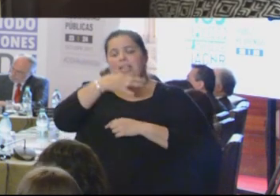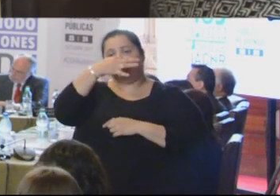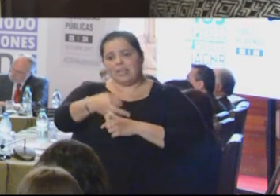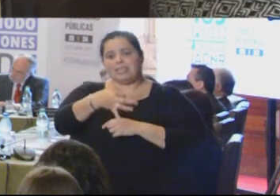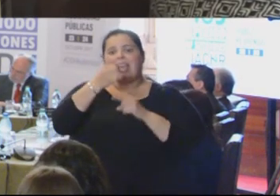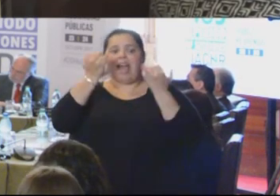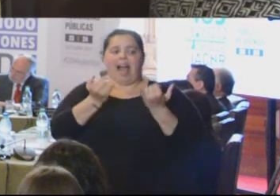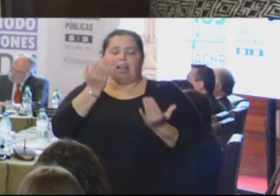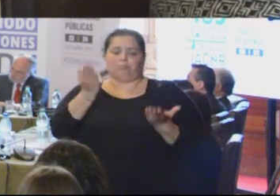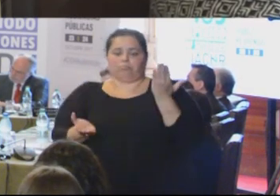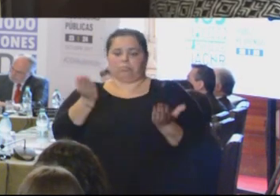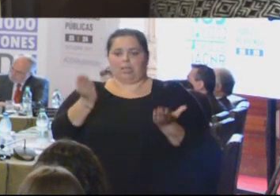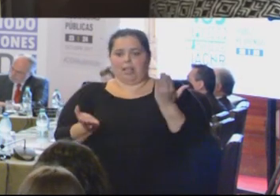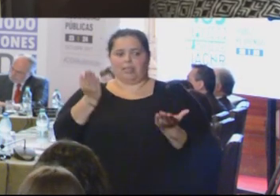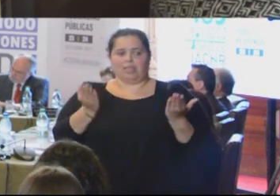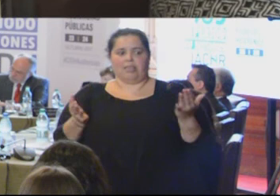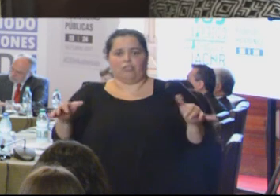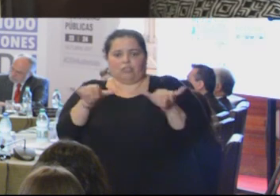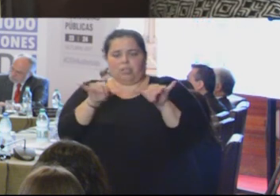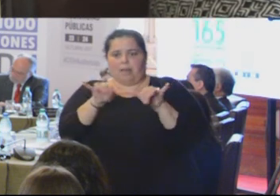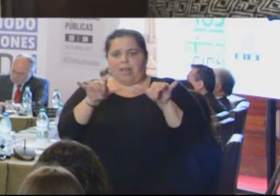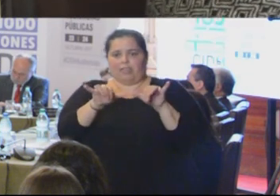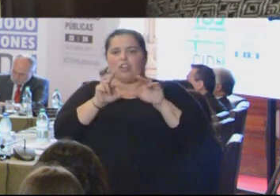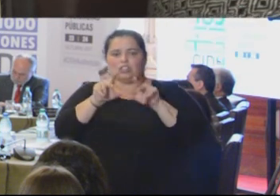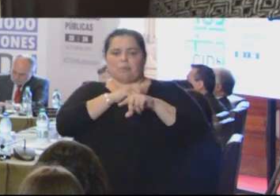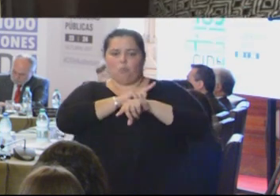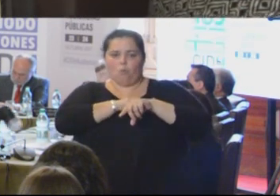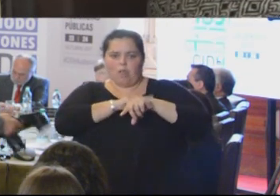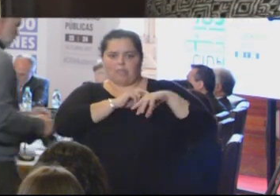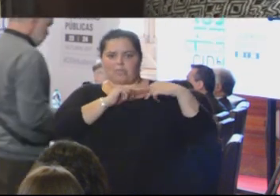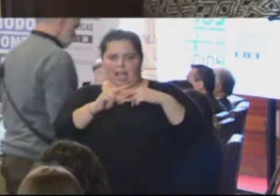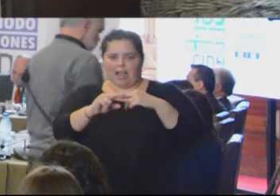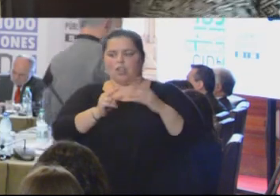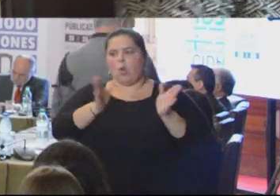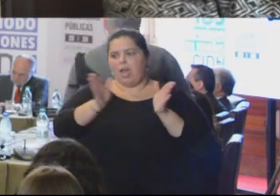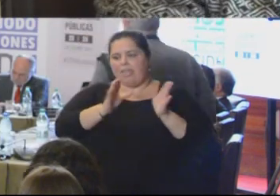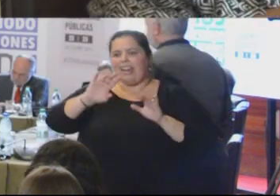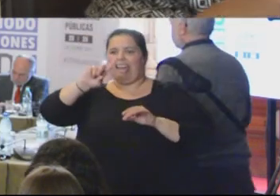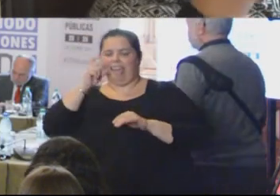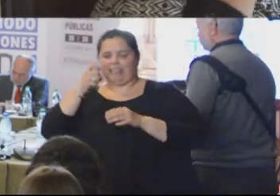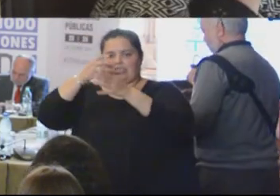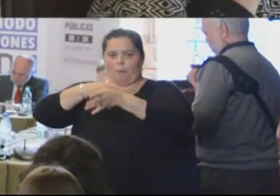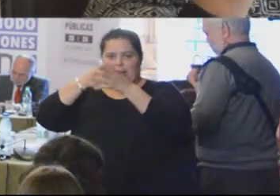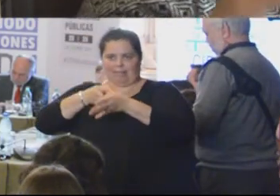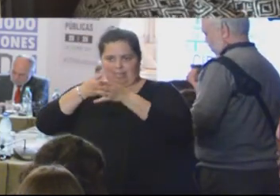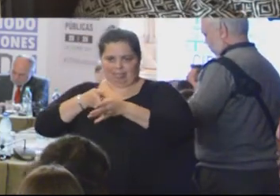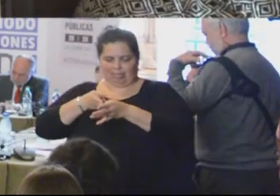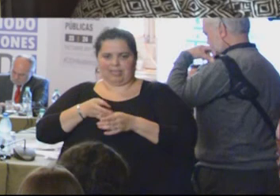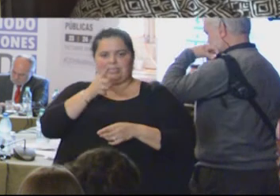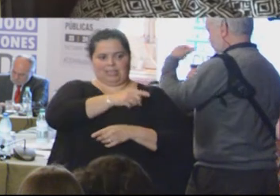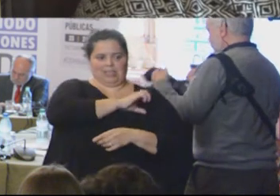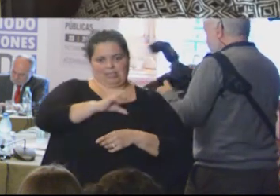equilibrado simétrico simultáneo entre ex combatientes guerrilleros y agentes estatales este tratamiento similar